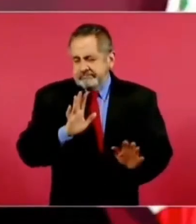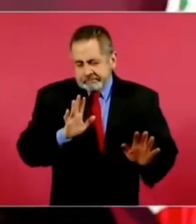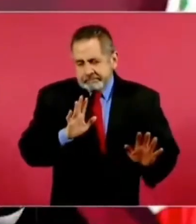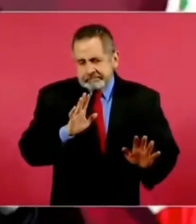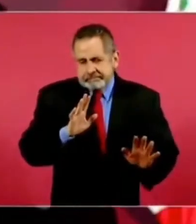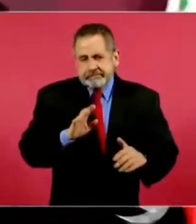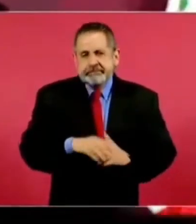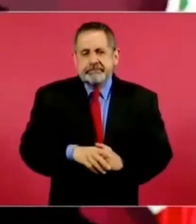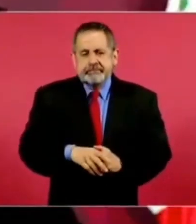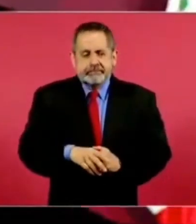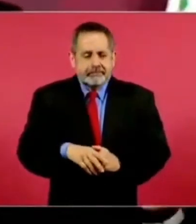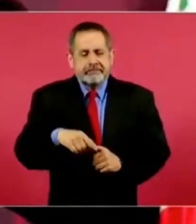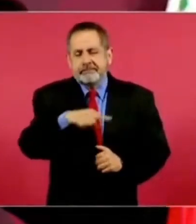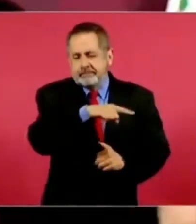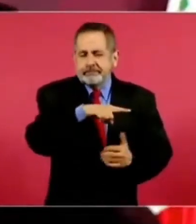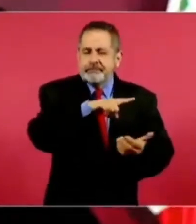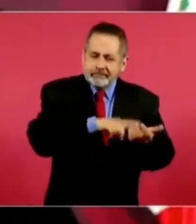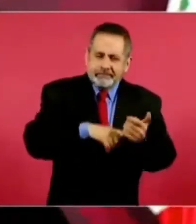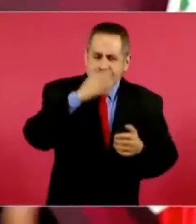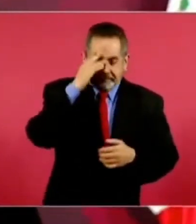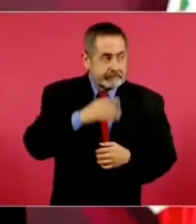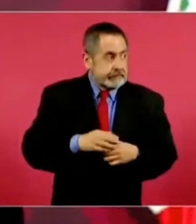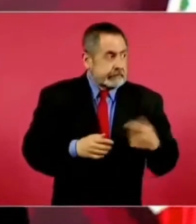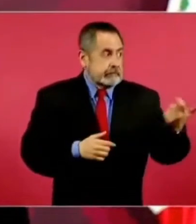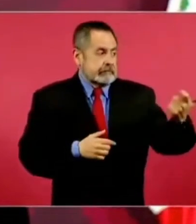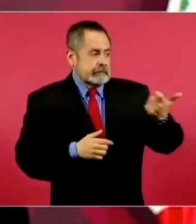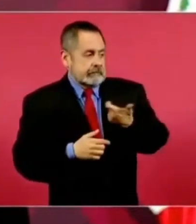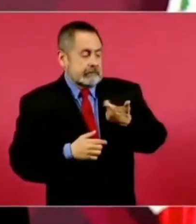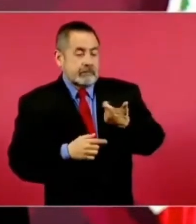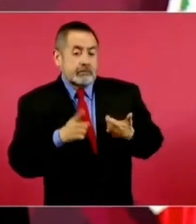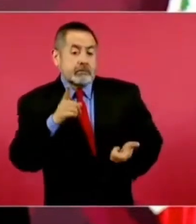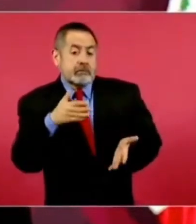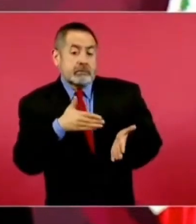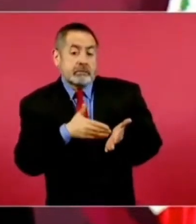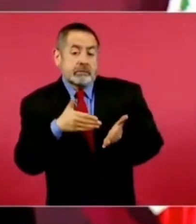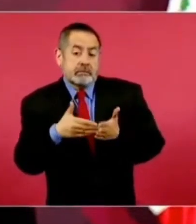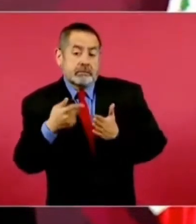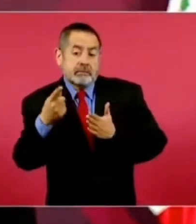porque ni modo que no sepan que les están pagando 1 millón de pesos mensuales